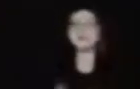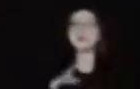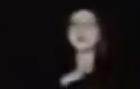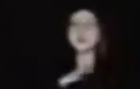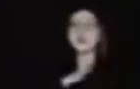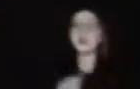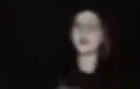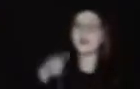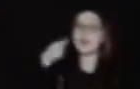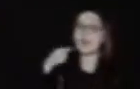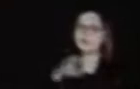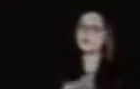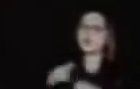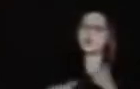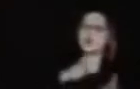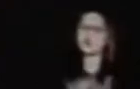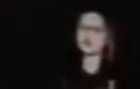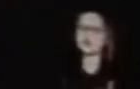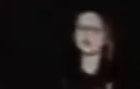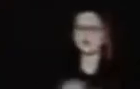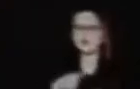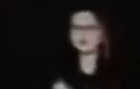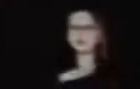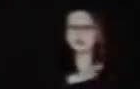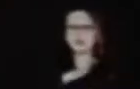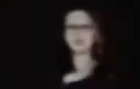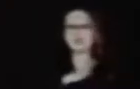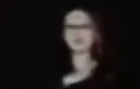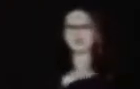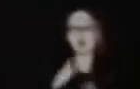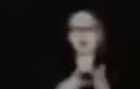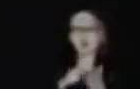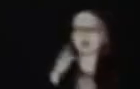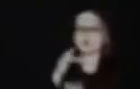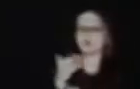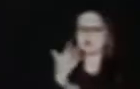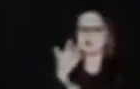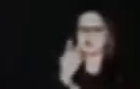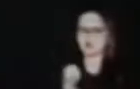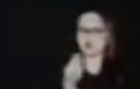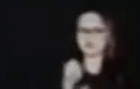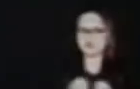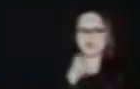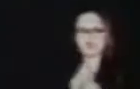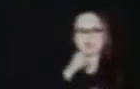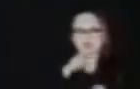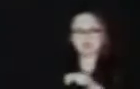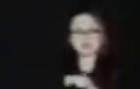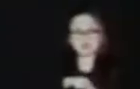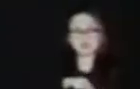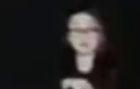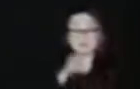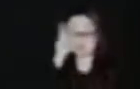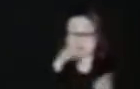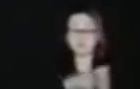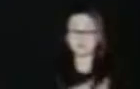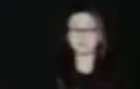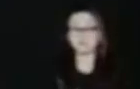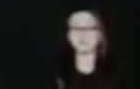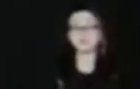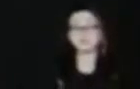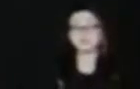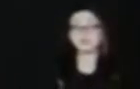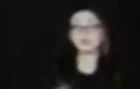estar en el lugar 59 en el 2000, subir